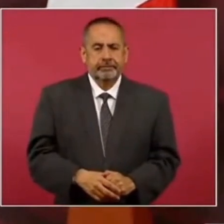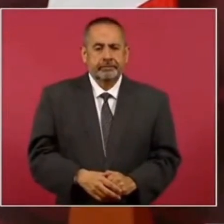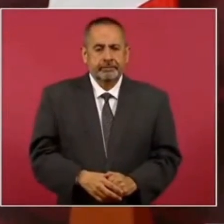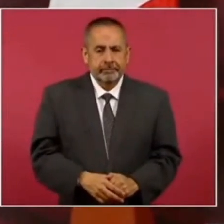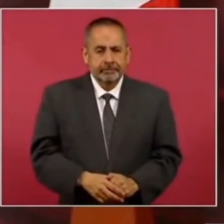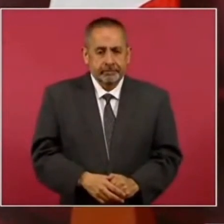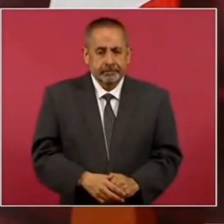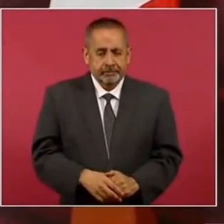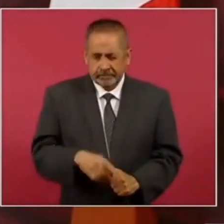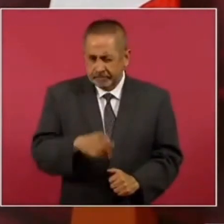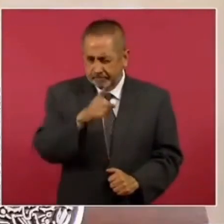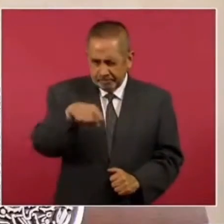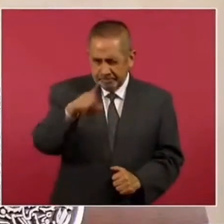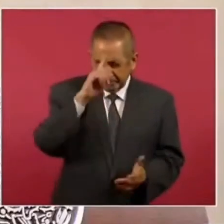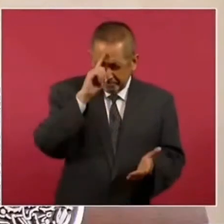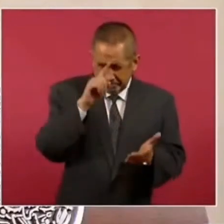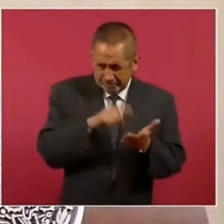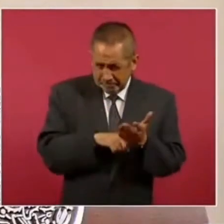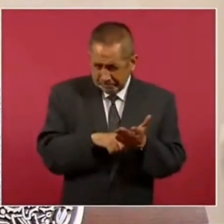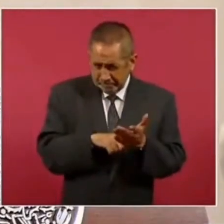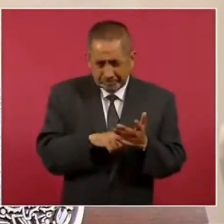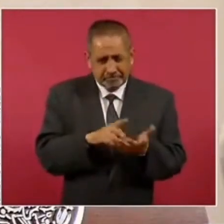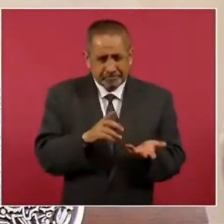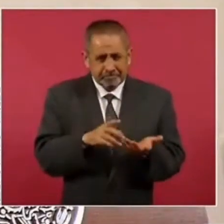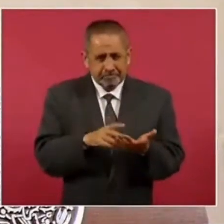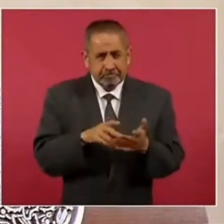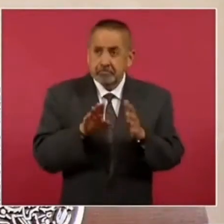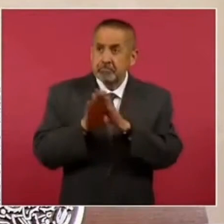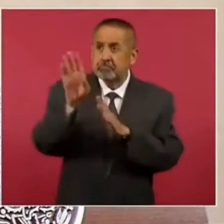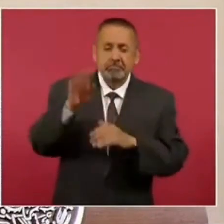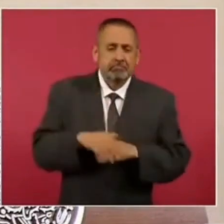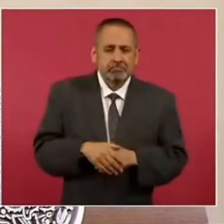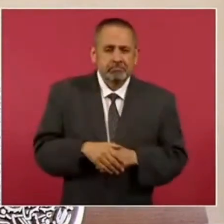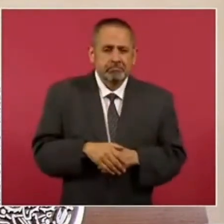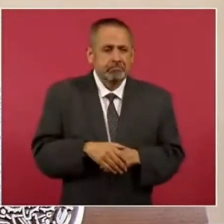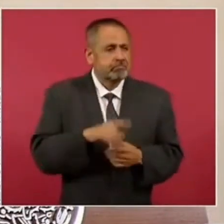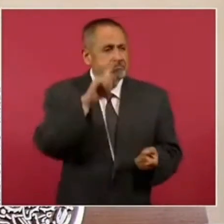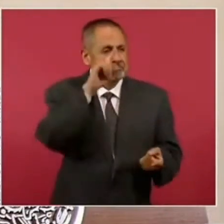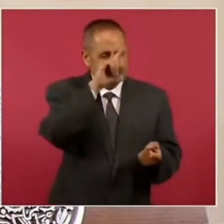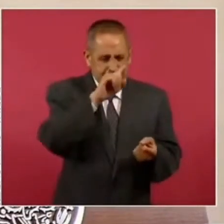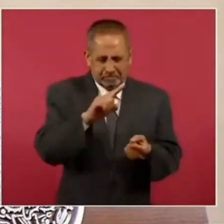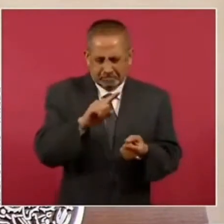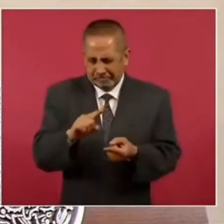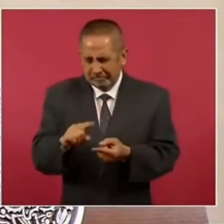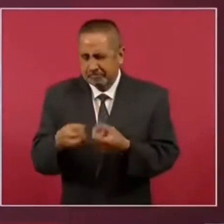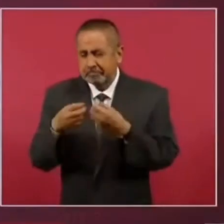Íbamos a llegar a importar crudo,